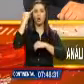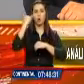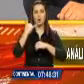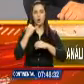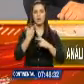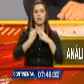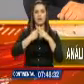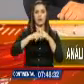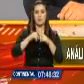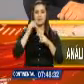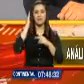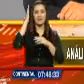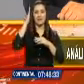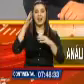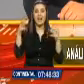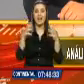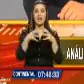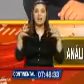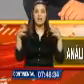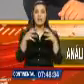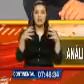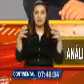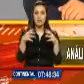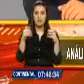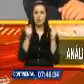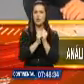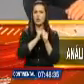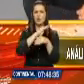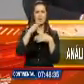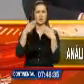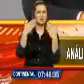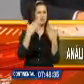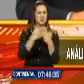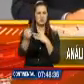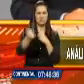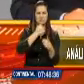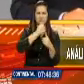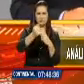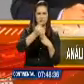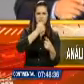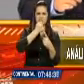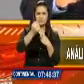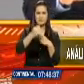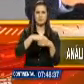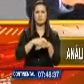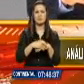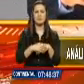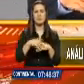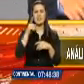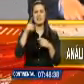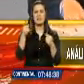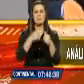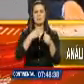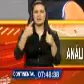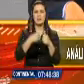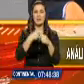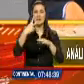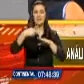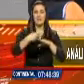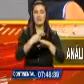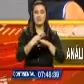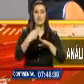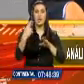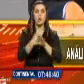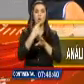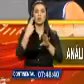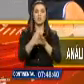a comenzar la guerra con toda la crueldad. Así es. Es la primera vez que utilizan